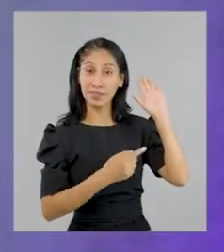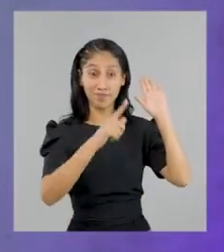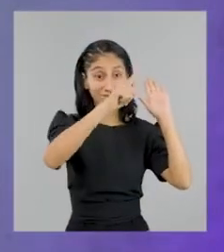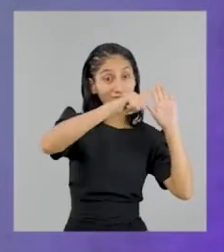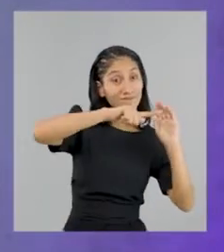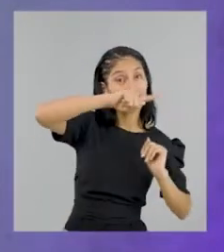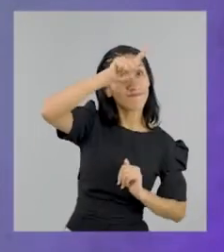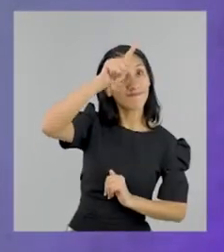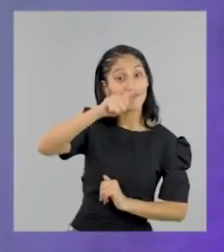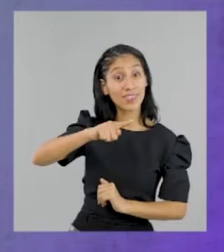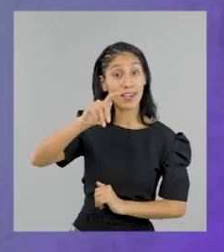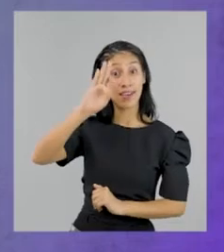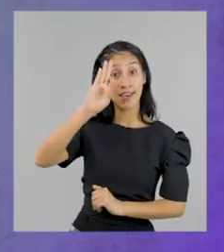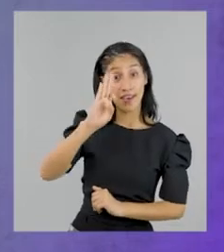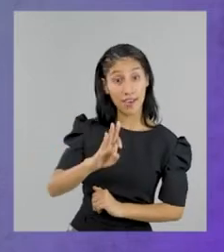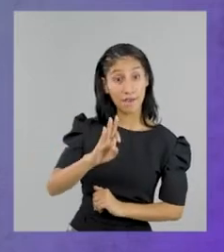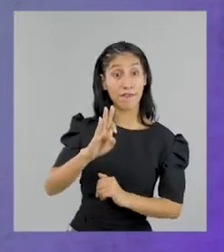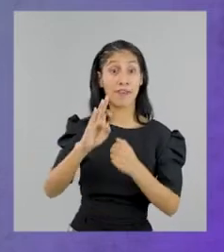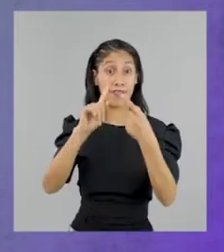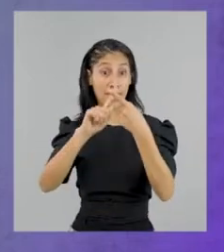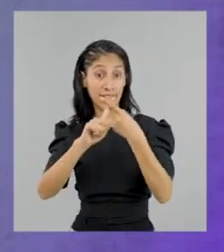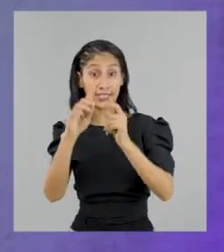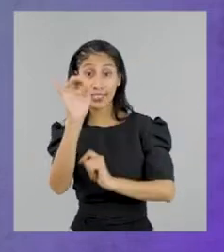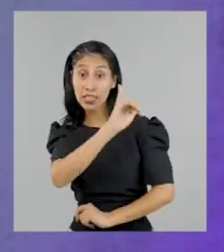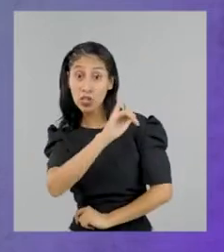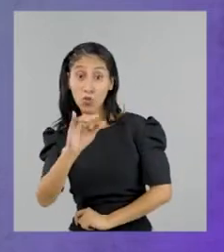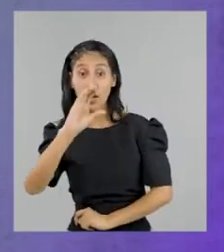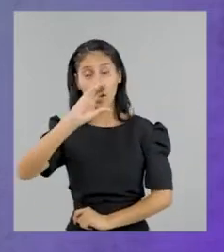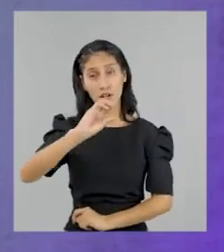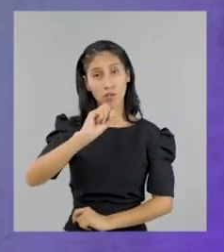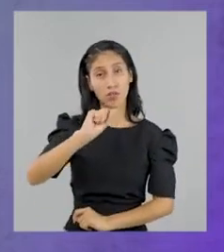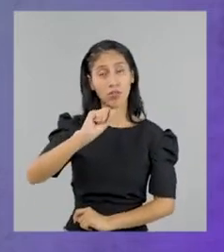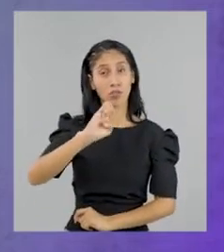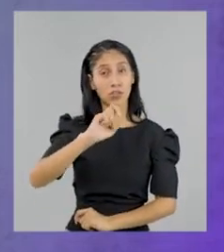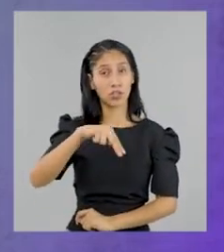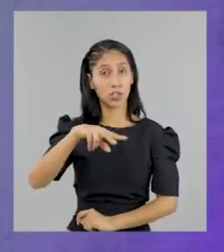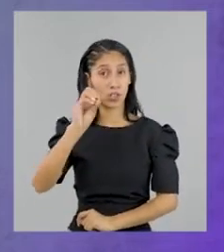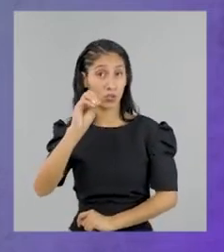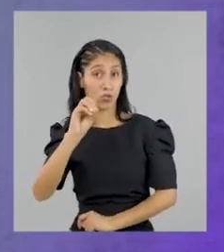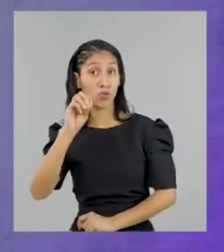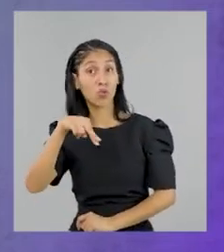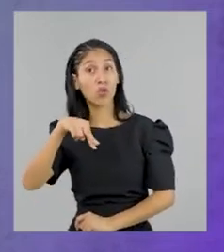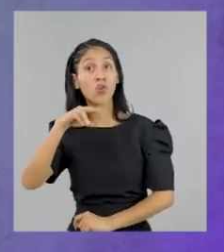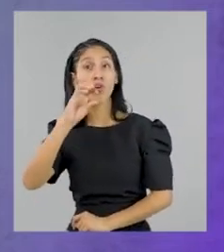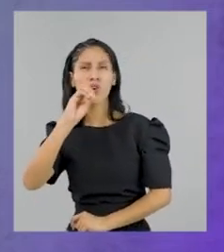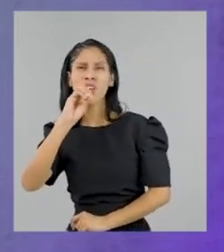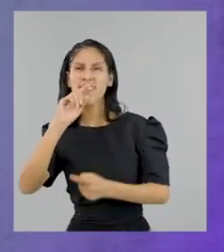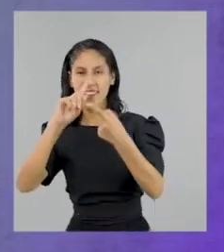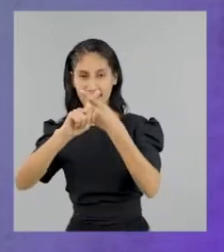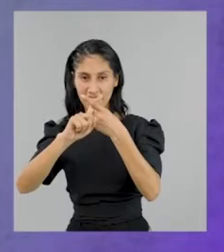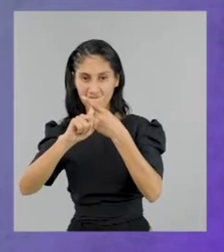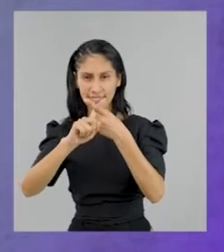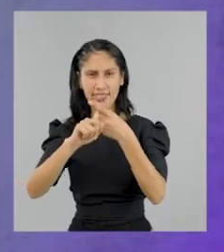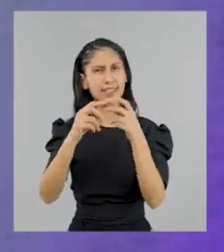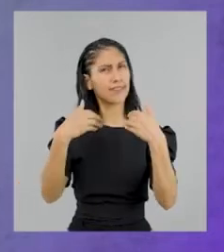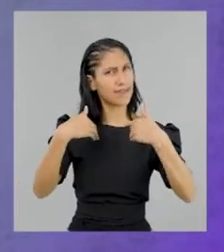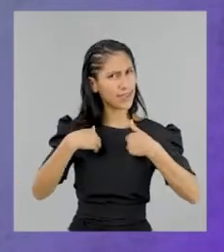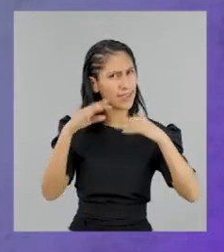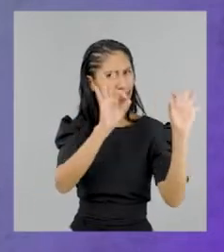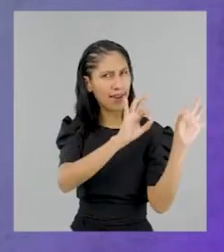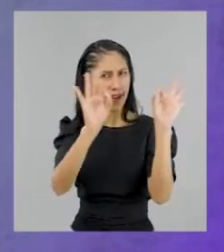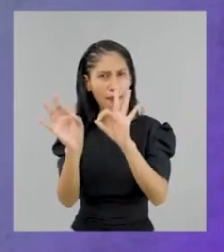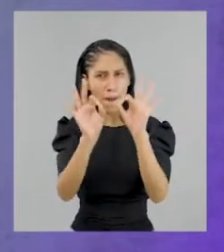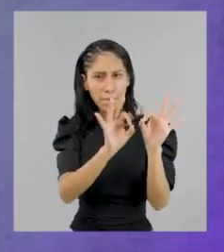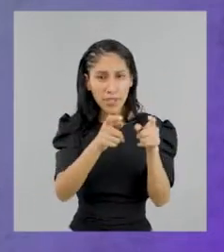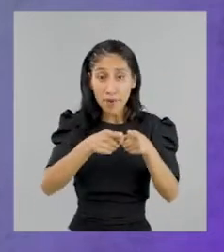de la función f de x igual coseno de x. Tiene la